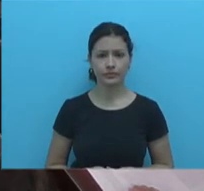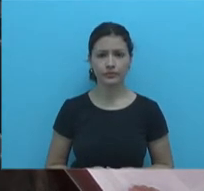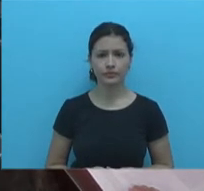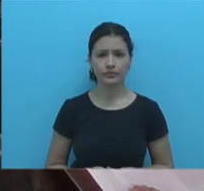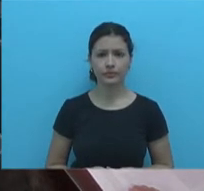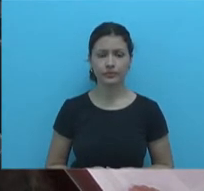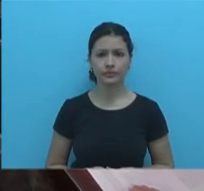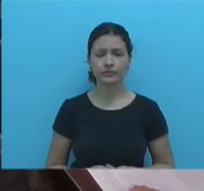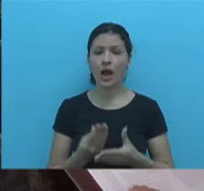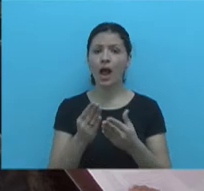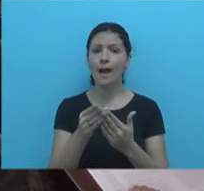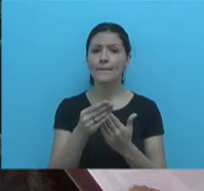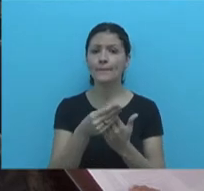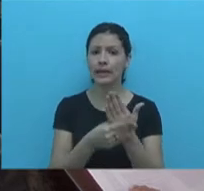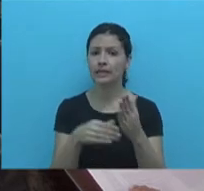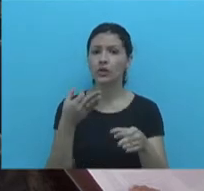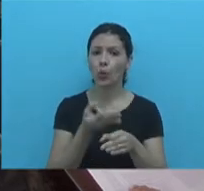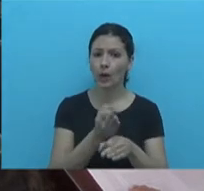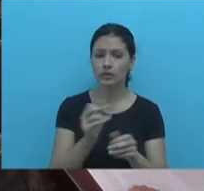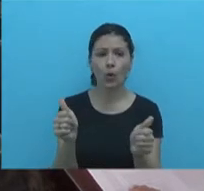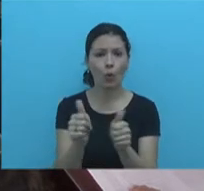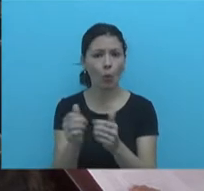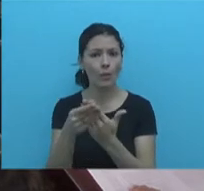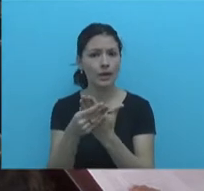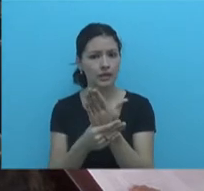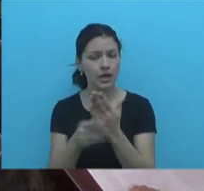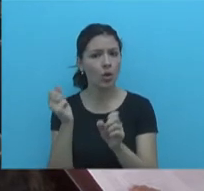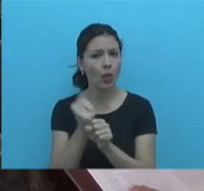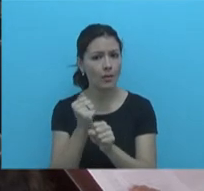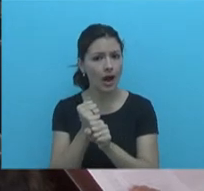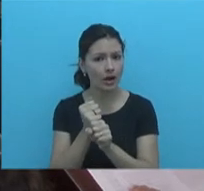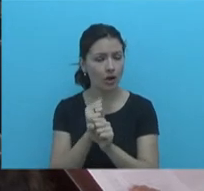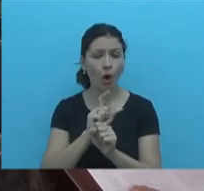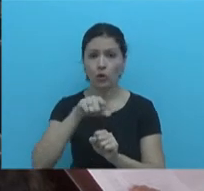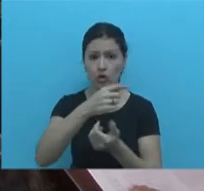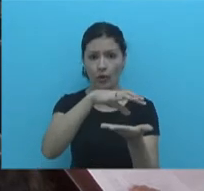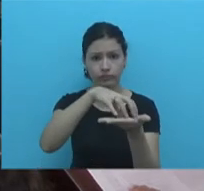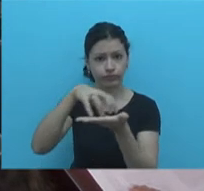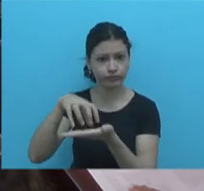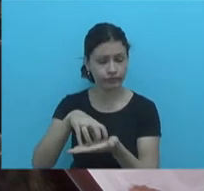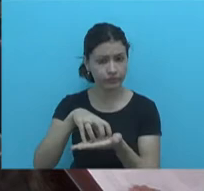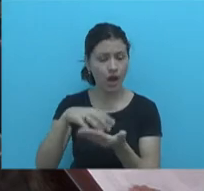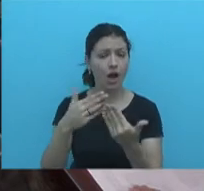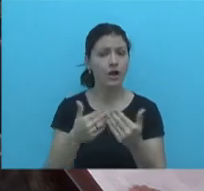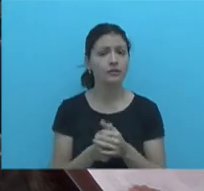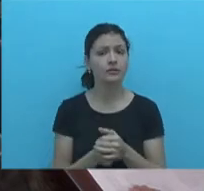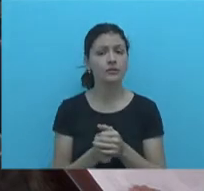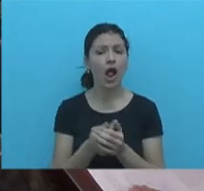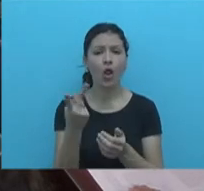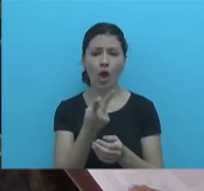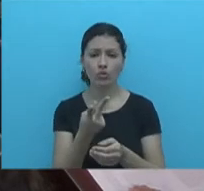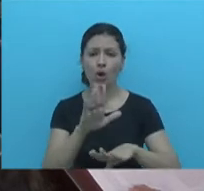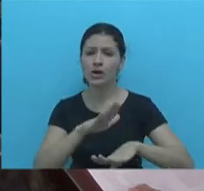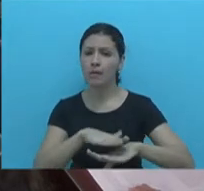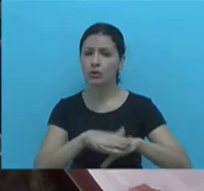El Ministerio de Educación y el Ministerio de Trabajo o los organismos que las puedan llegar a suplantar en un futuro serán las autoridades